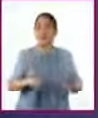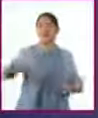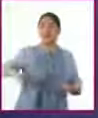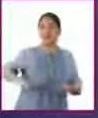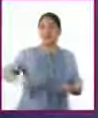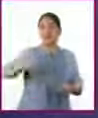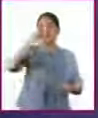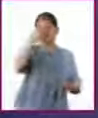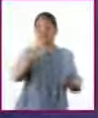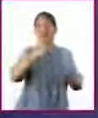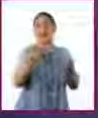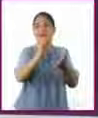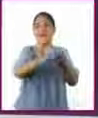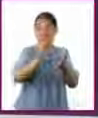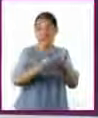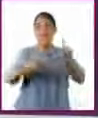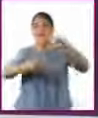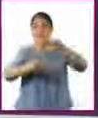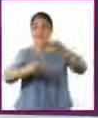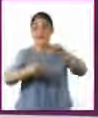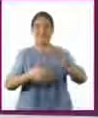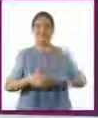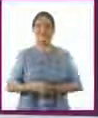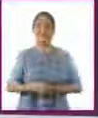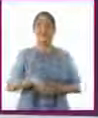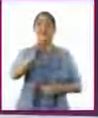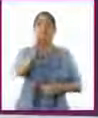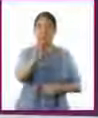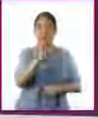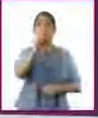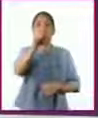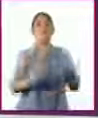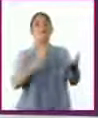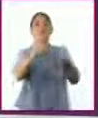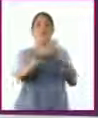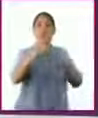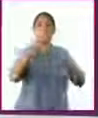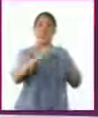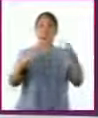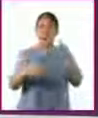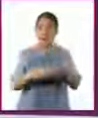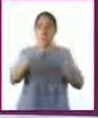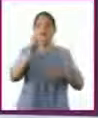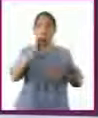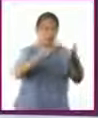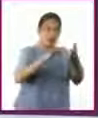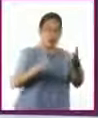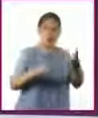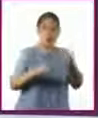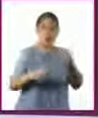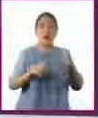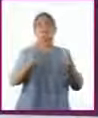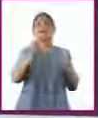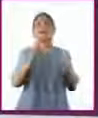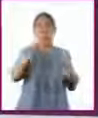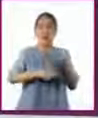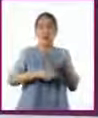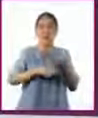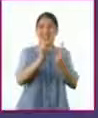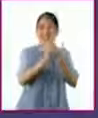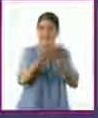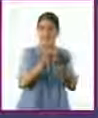autores latinoamericanos. También acudir a los materiales de lectura como los libros del Rincón. ¿Los